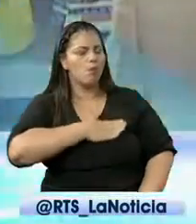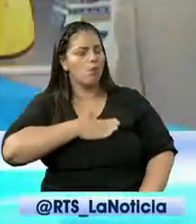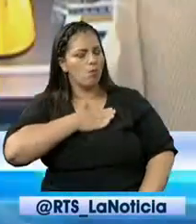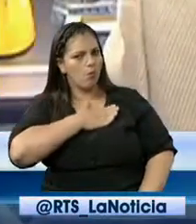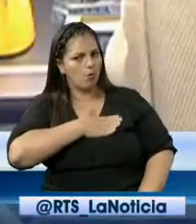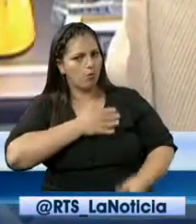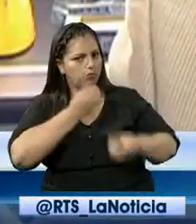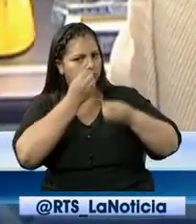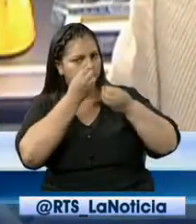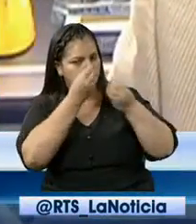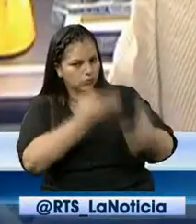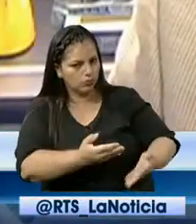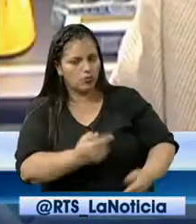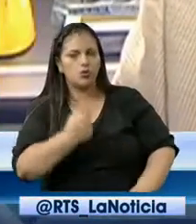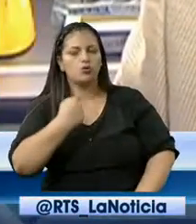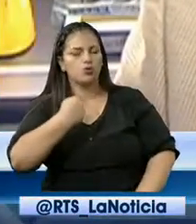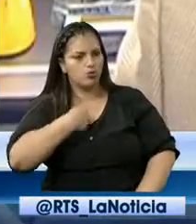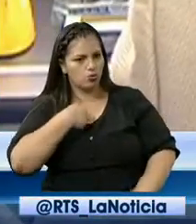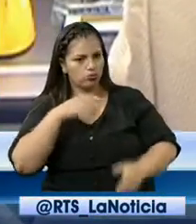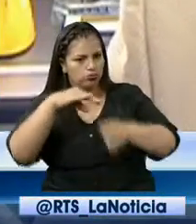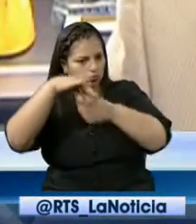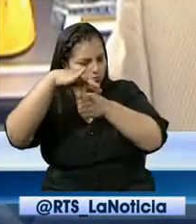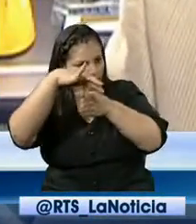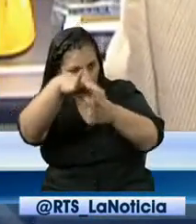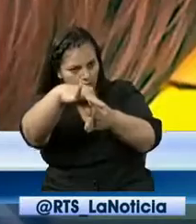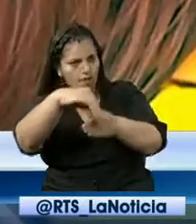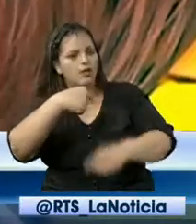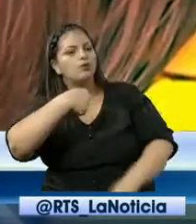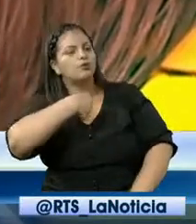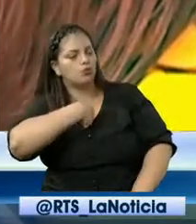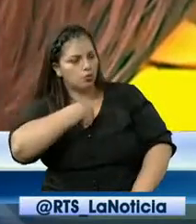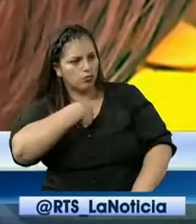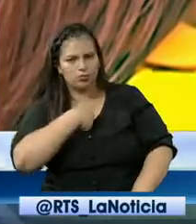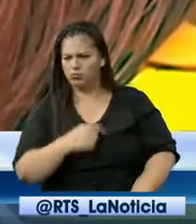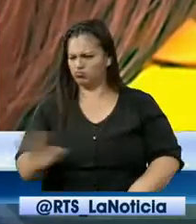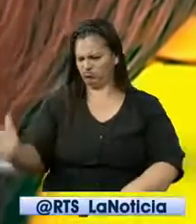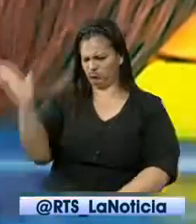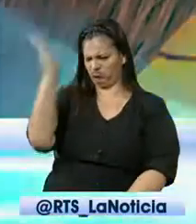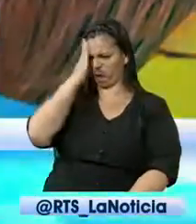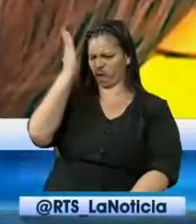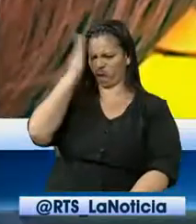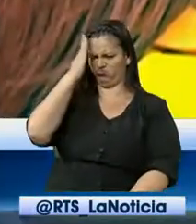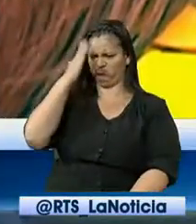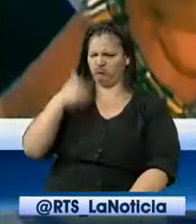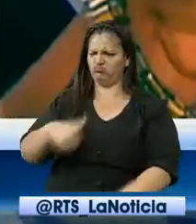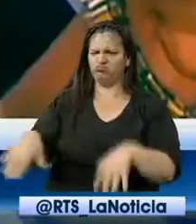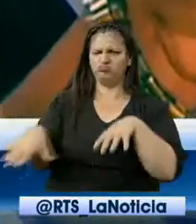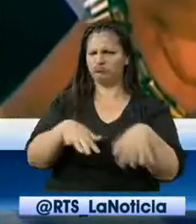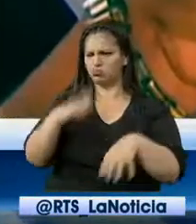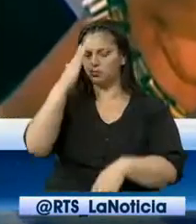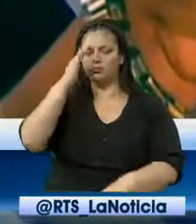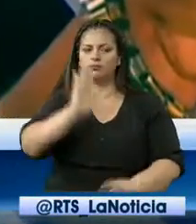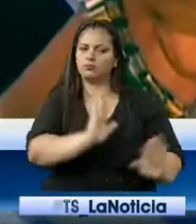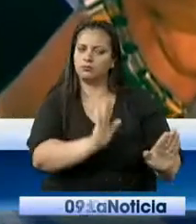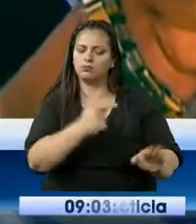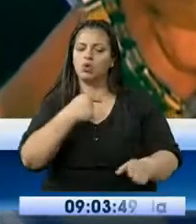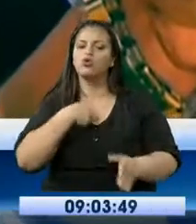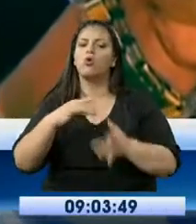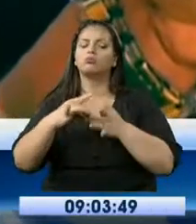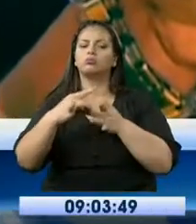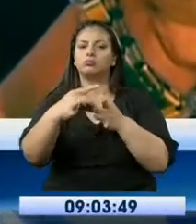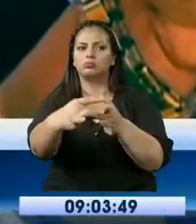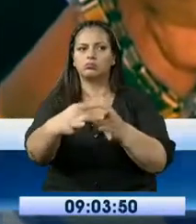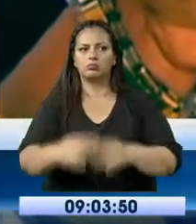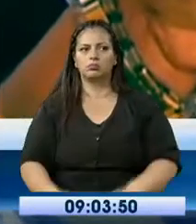costar, no me importa que me cueste menos, pero lléveme por esta ruta. Pedir permiso para tomar la foto del conductor y de esta forma